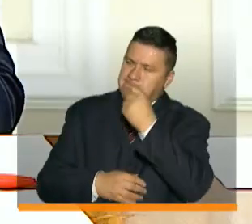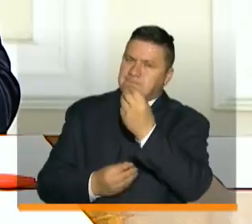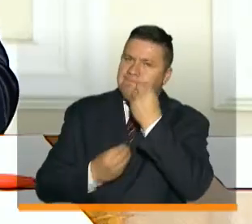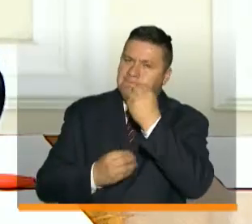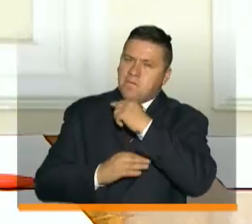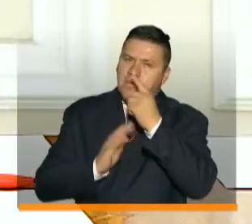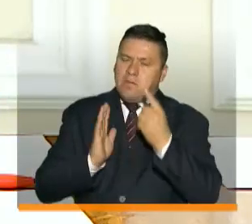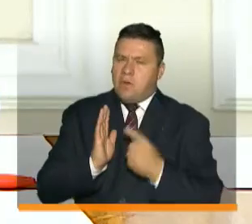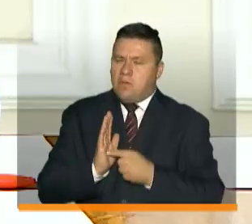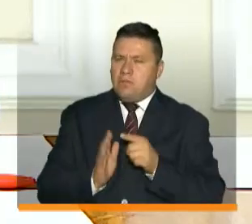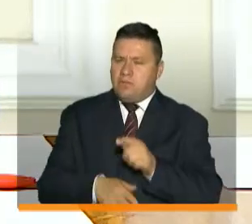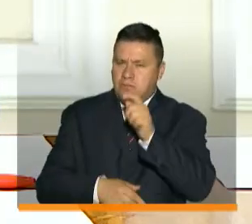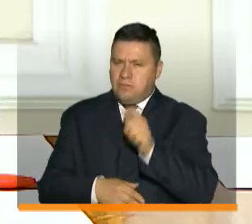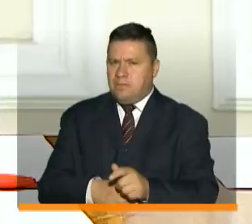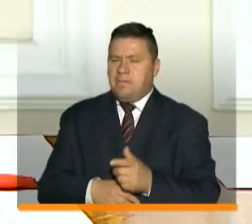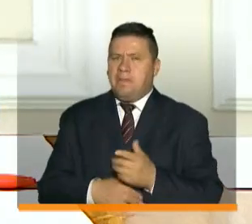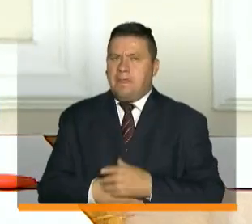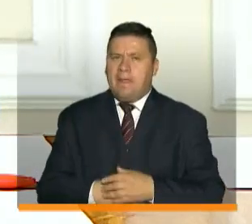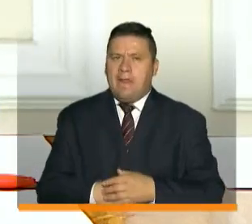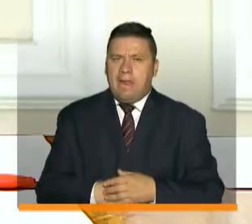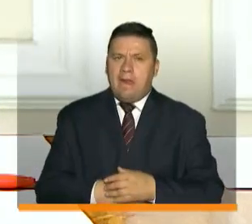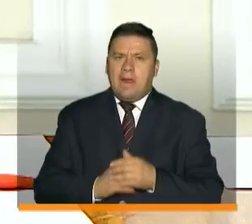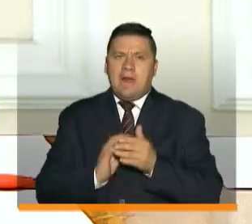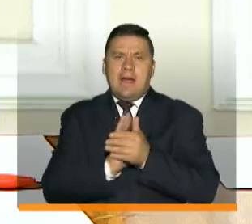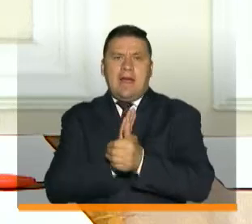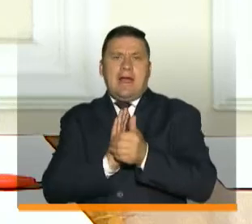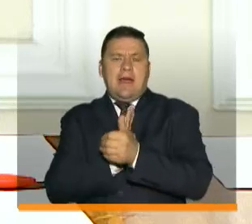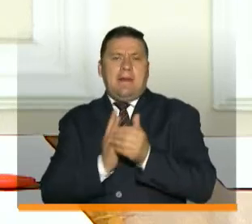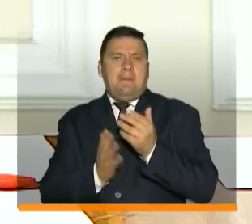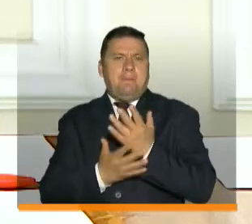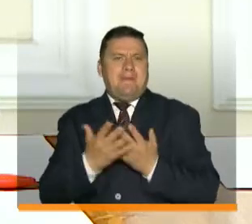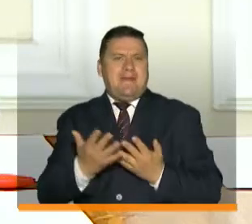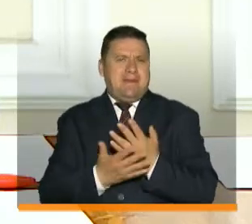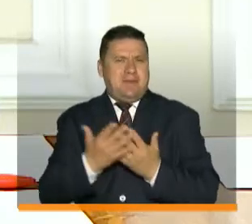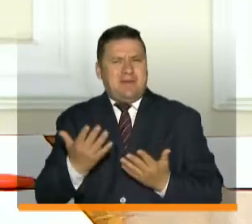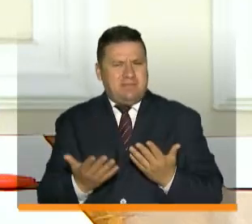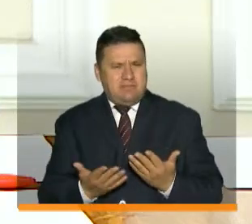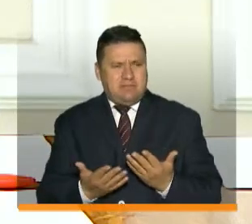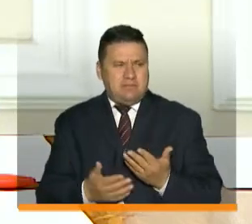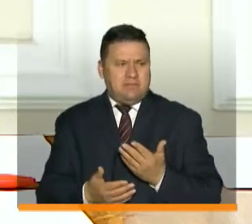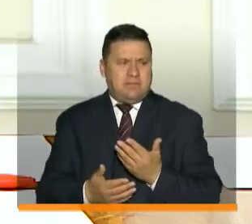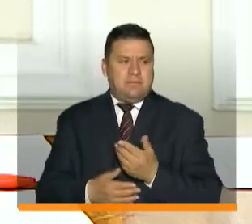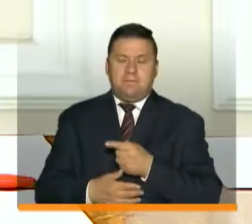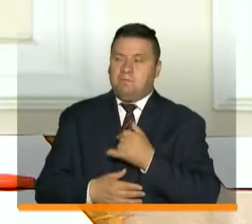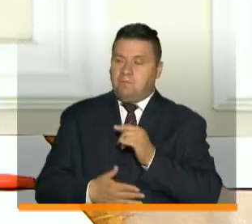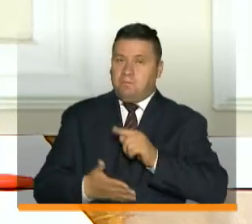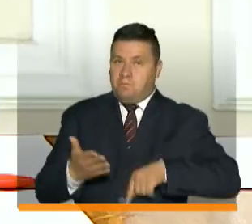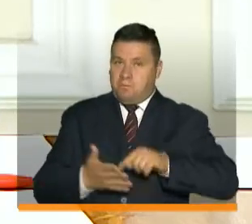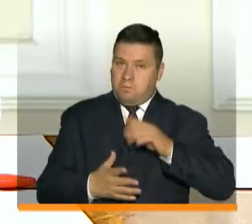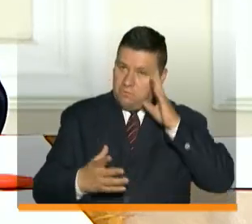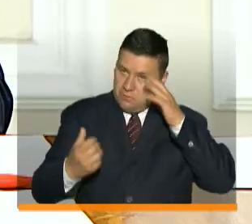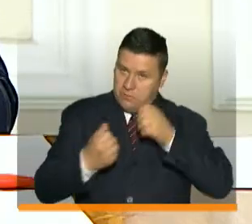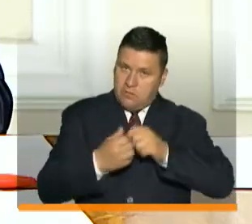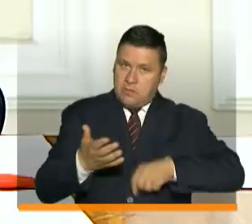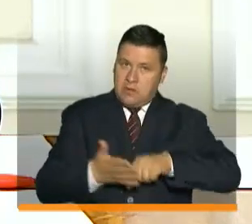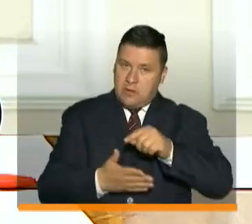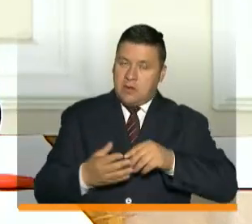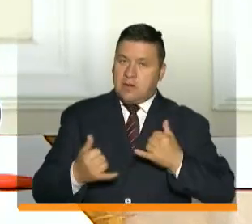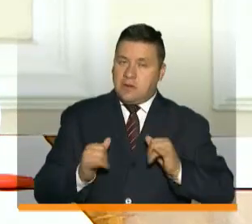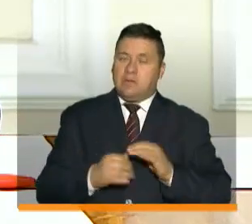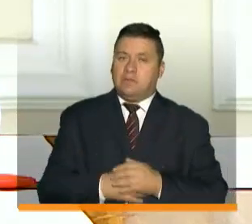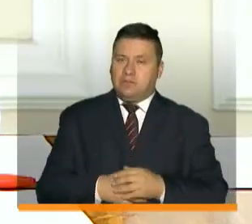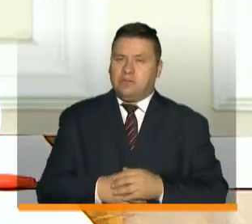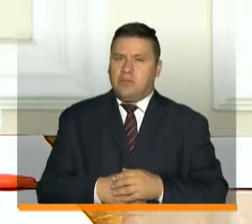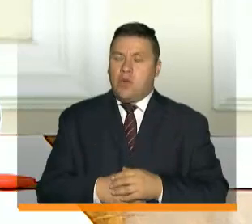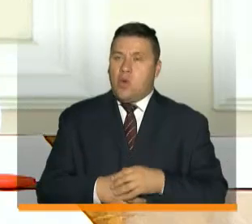formación integral en términos de habilidades matemáticas, donde se han firmado acuerdos que son